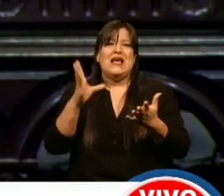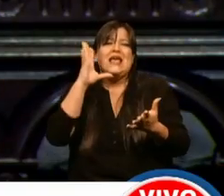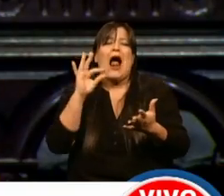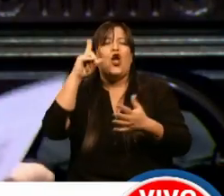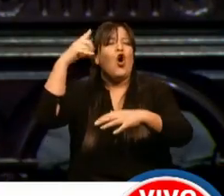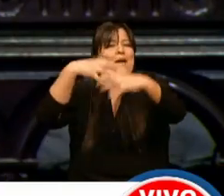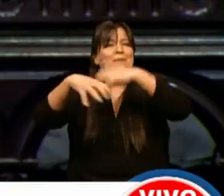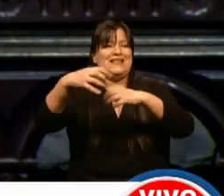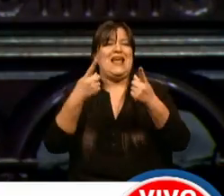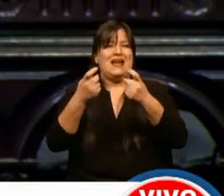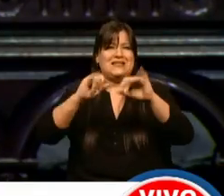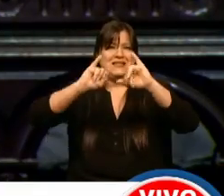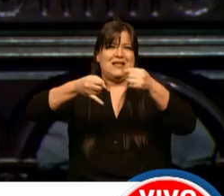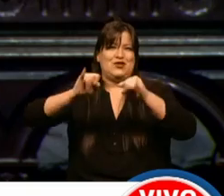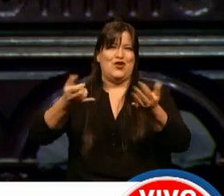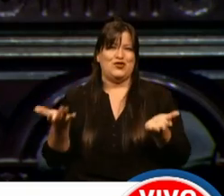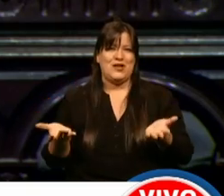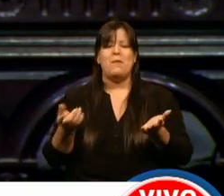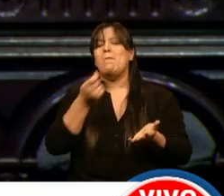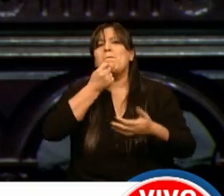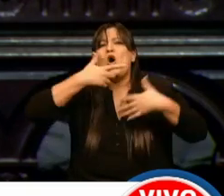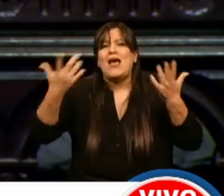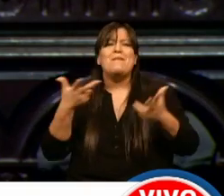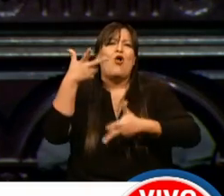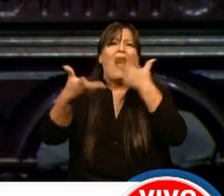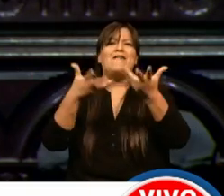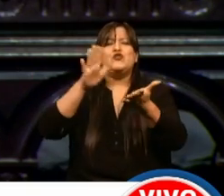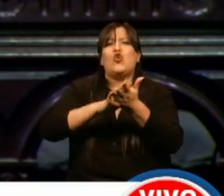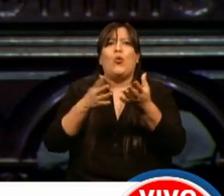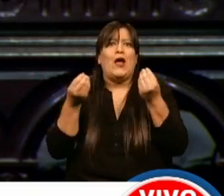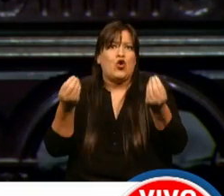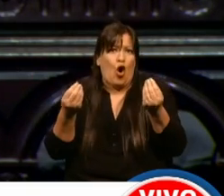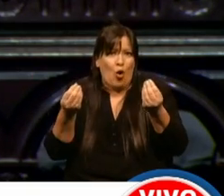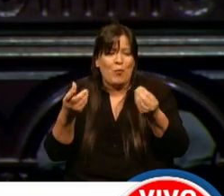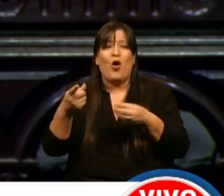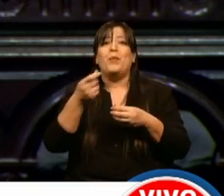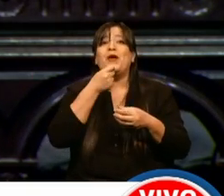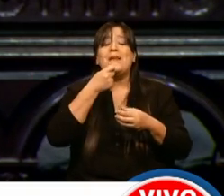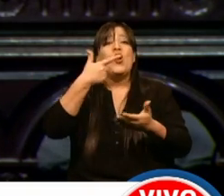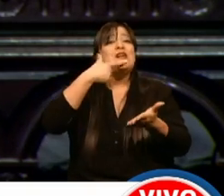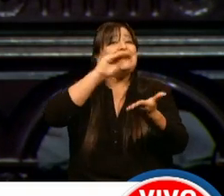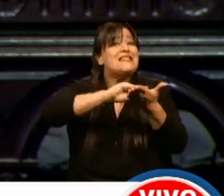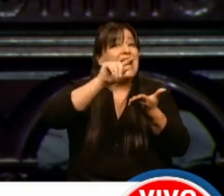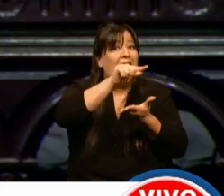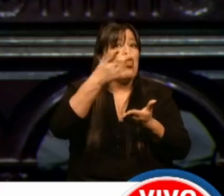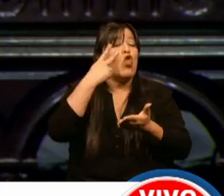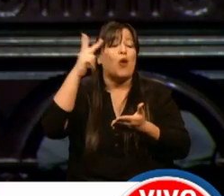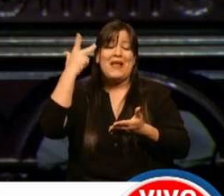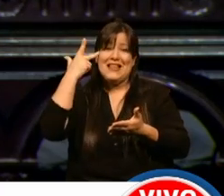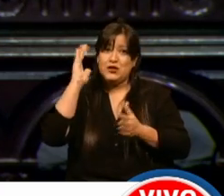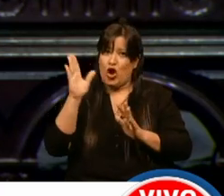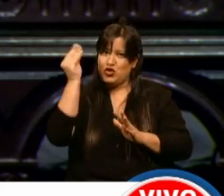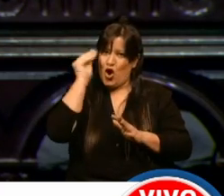empatía por ejemplo para ella lo que era el comportamiento hasta donde llegaba el senado en el 2018 si no